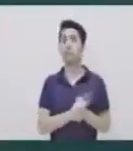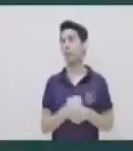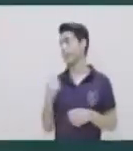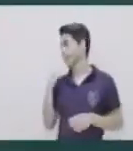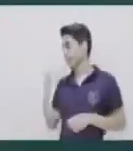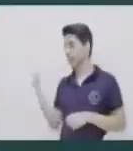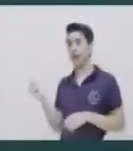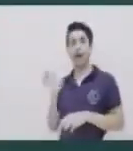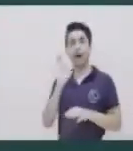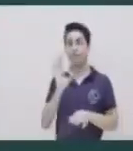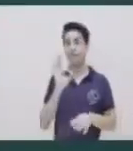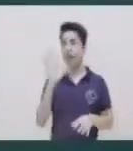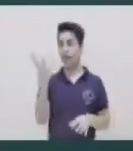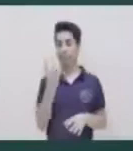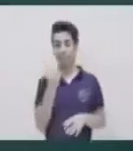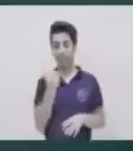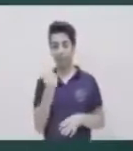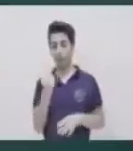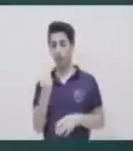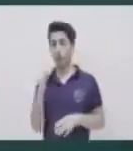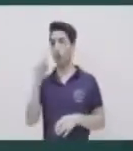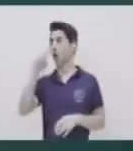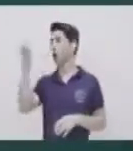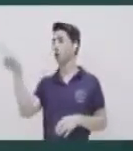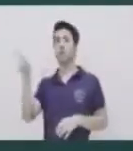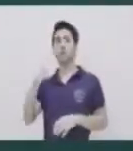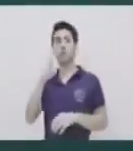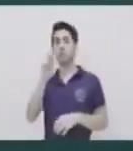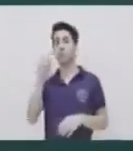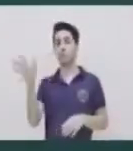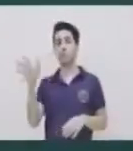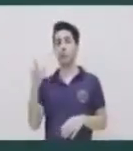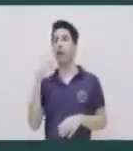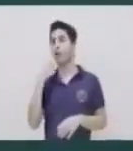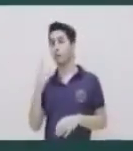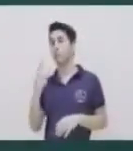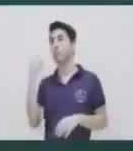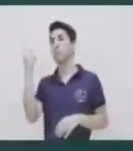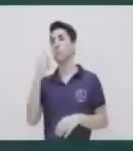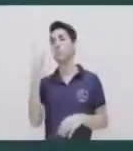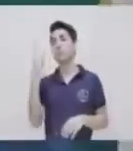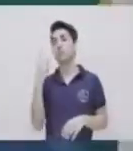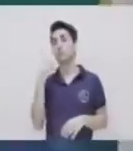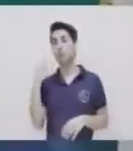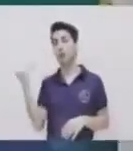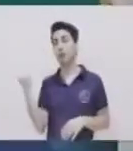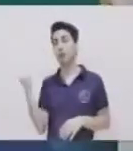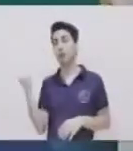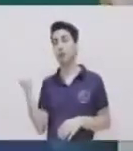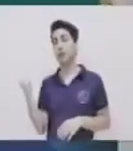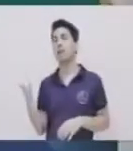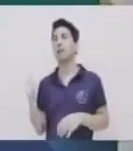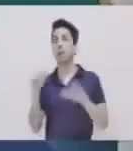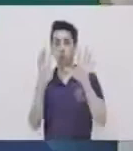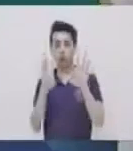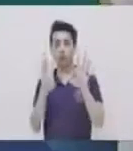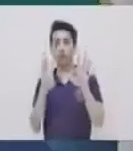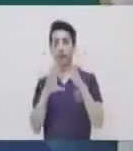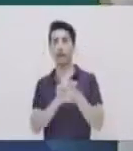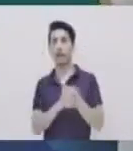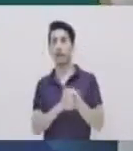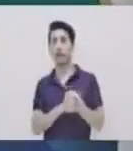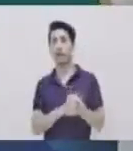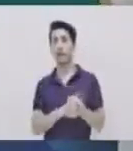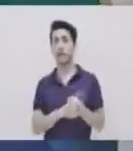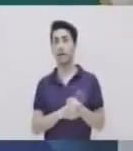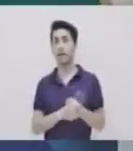Entonces aquí nos quedó entero, a diferencia de los demás que eran decimales. Entonces miremos qué vamos a hacer. Si nos damos cuenta, 90 dividido 10 nos queda